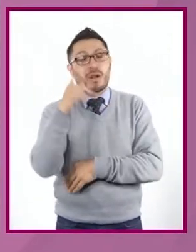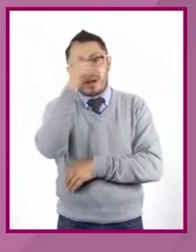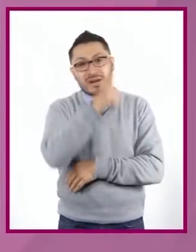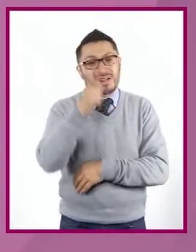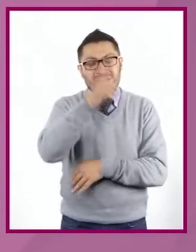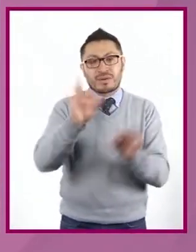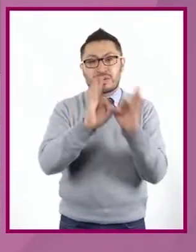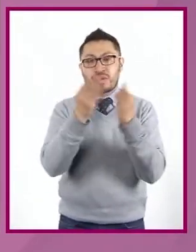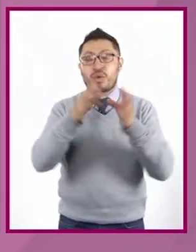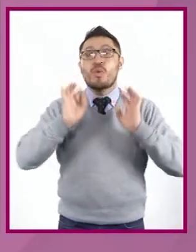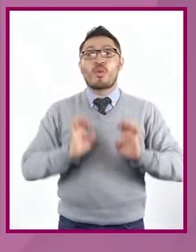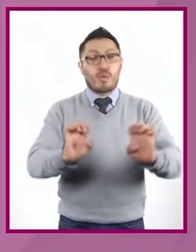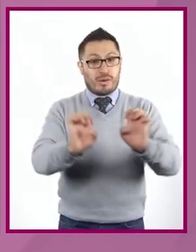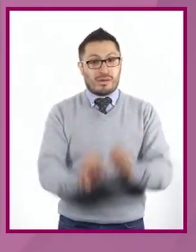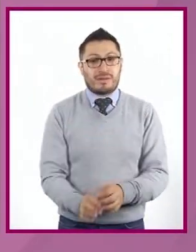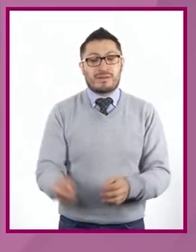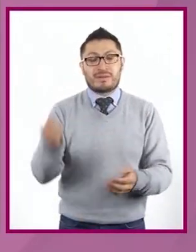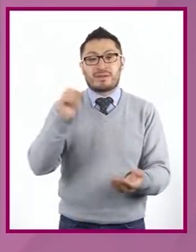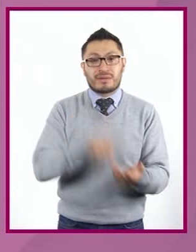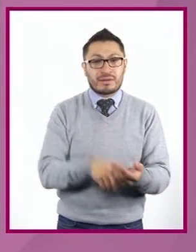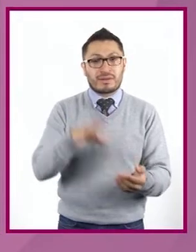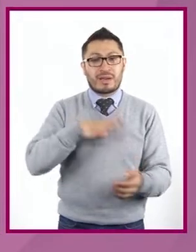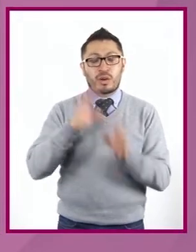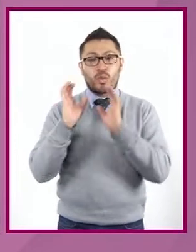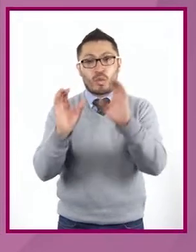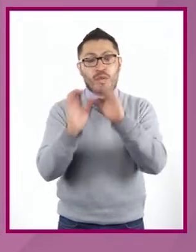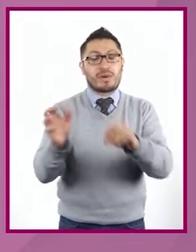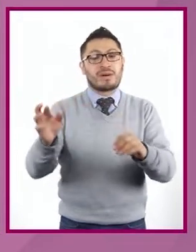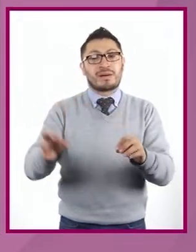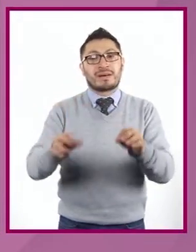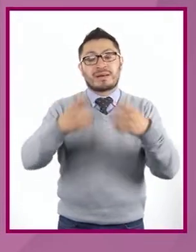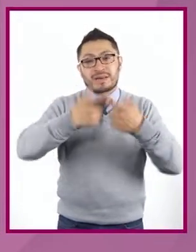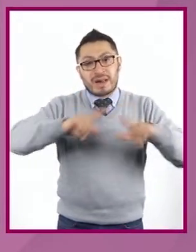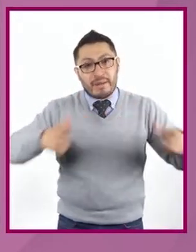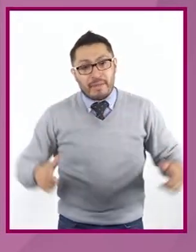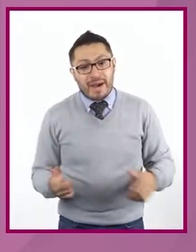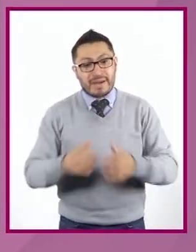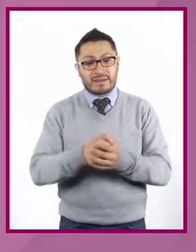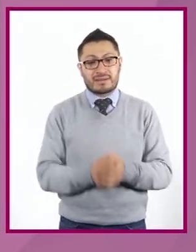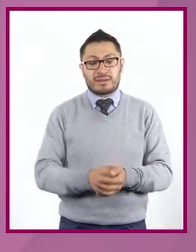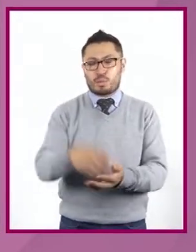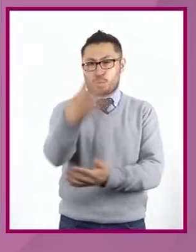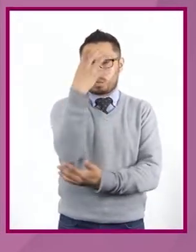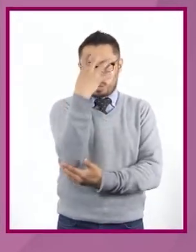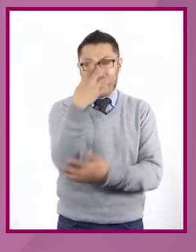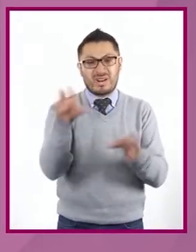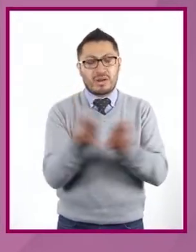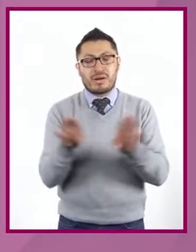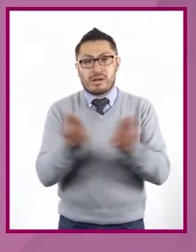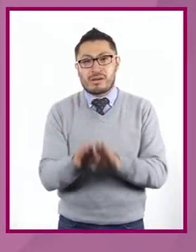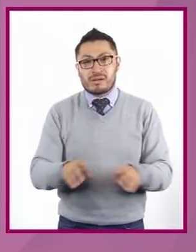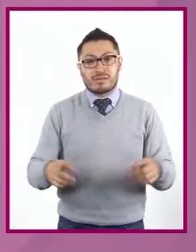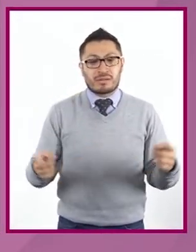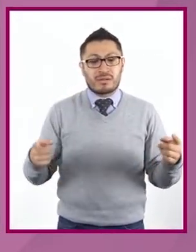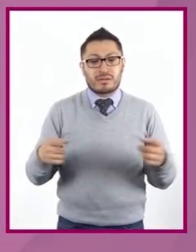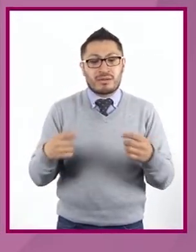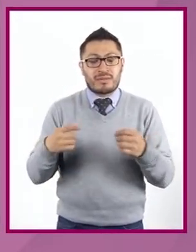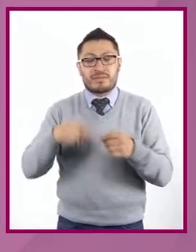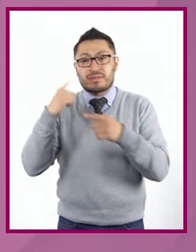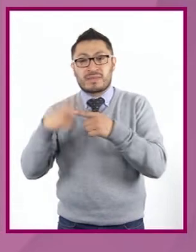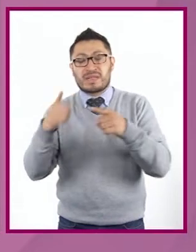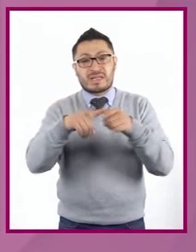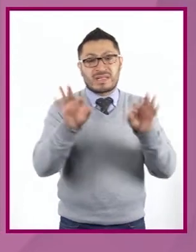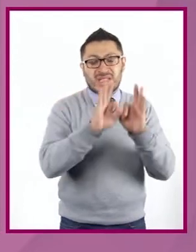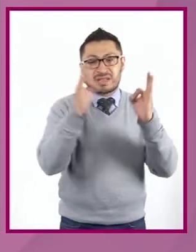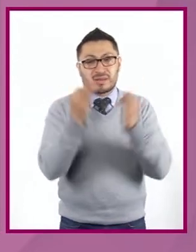lenguaje formal, en el cual se cuidan las reglas gramaticales, se adopta un tono serio y se evitan contracciones y otras expresiones que